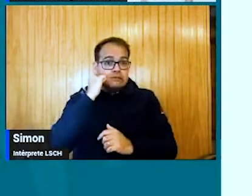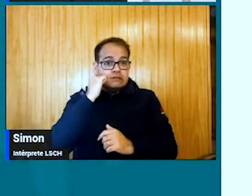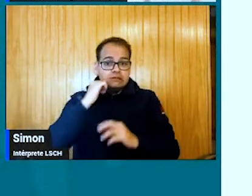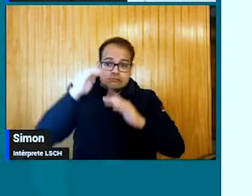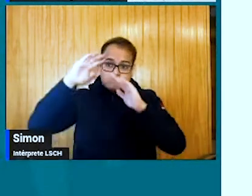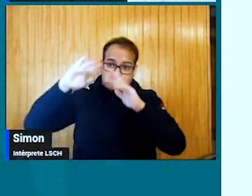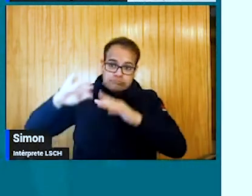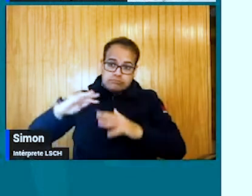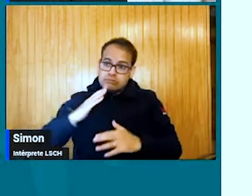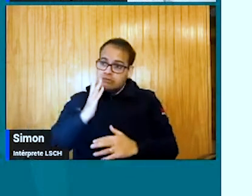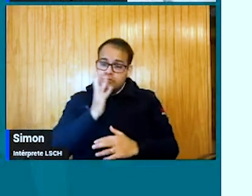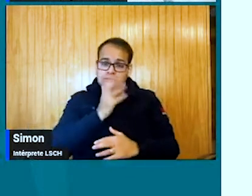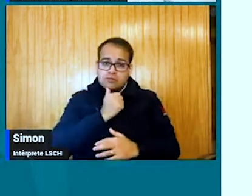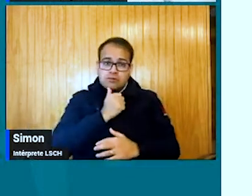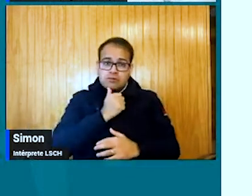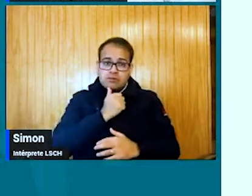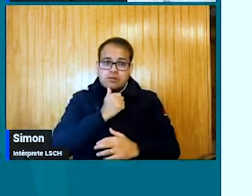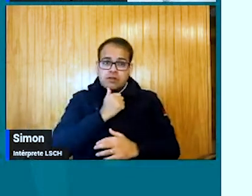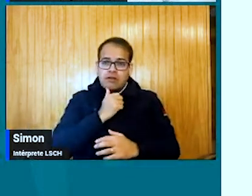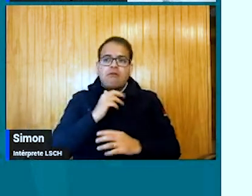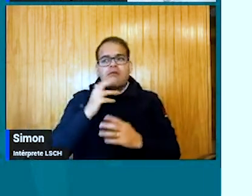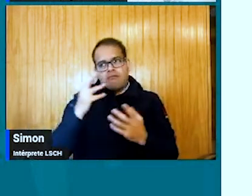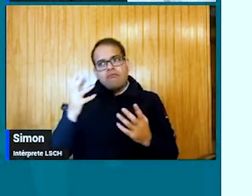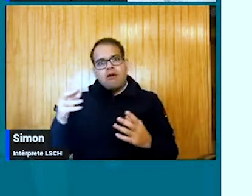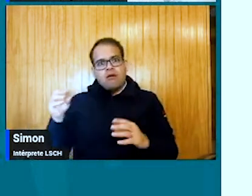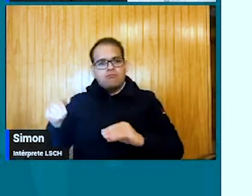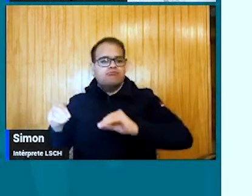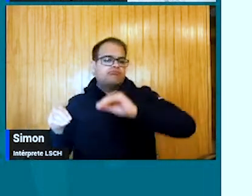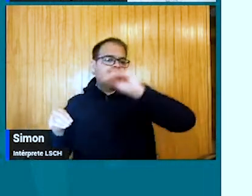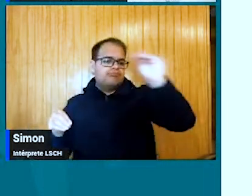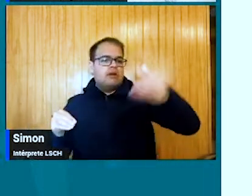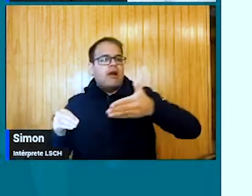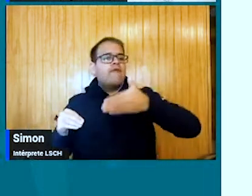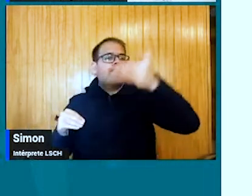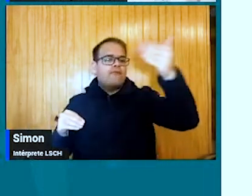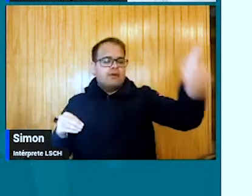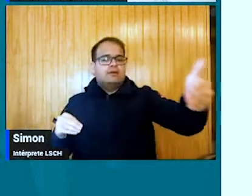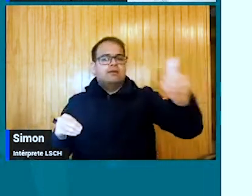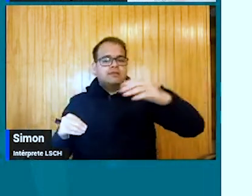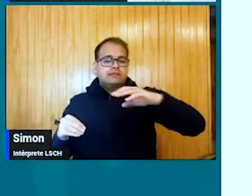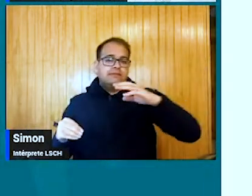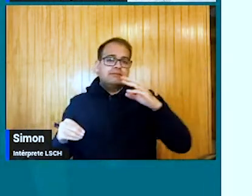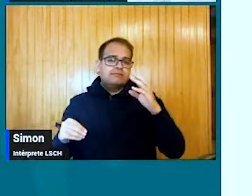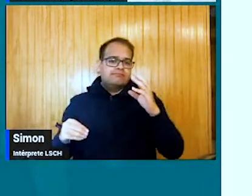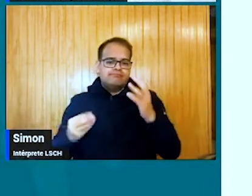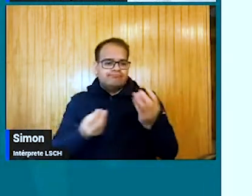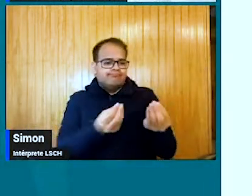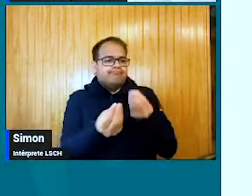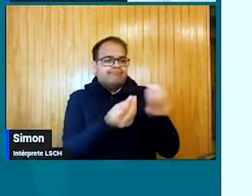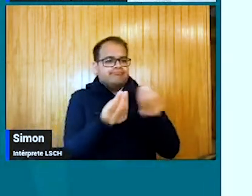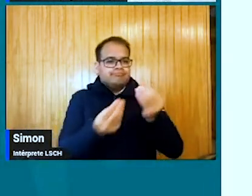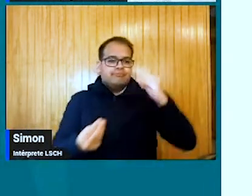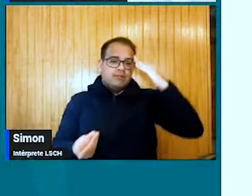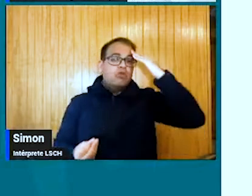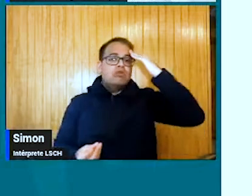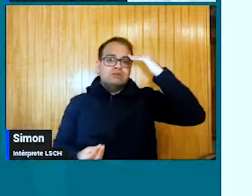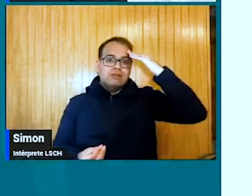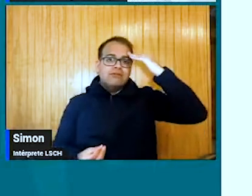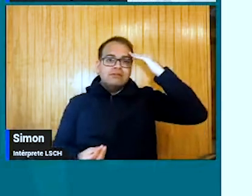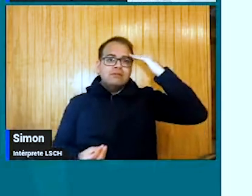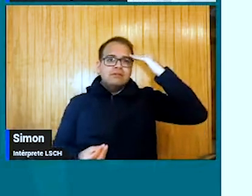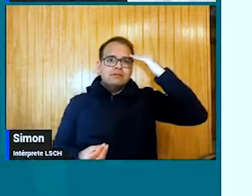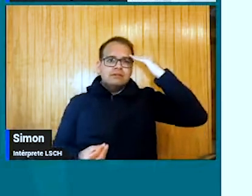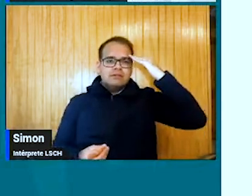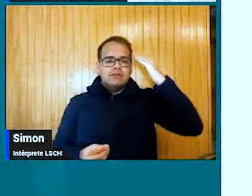¿Pero cómo? Claro, si no tienen un termómetro fuera del área de cobertura, un testigo, no podemos saber qué pasó. Y por el